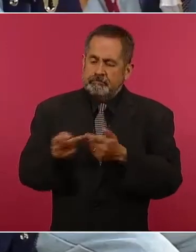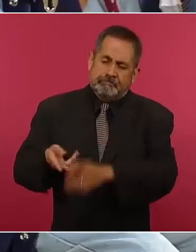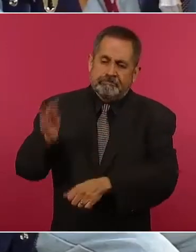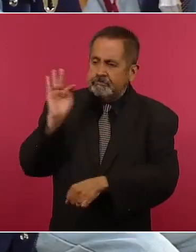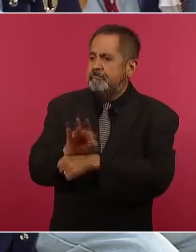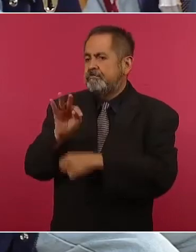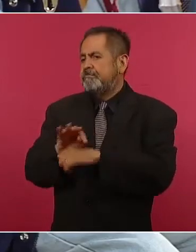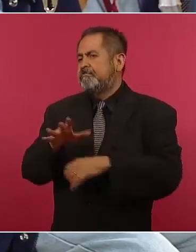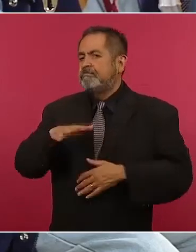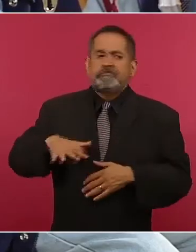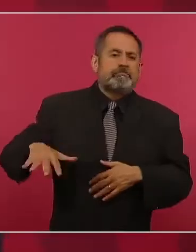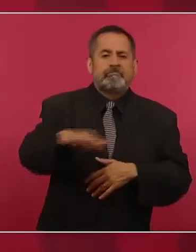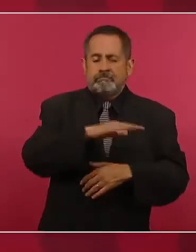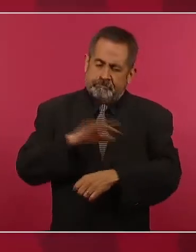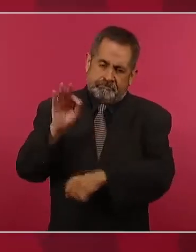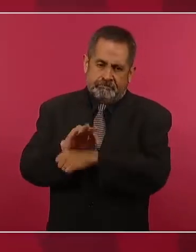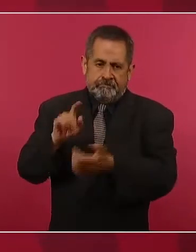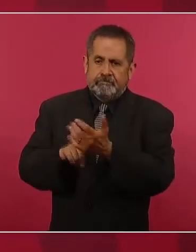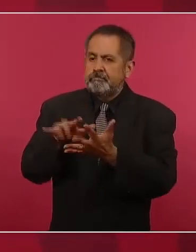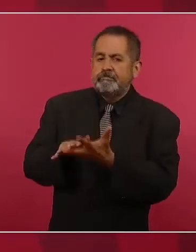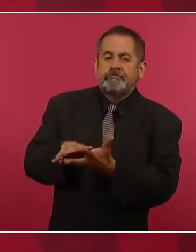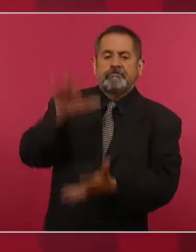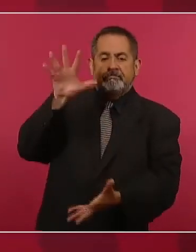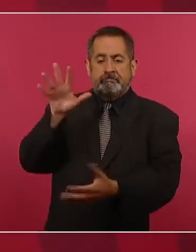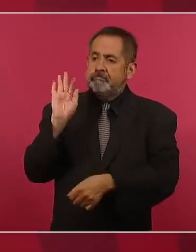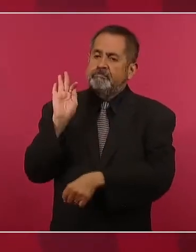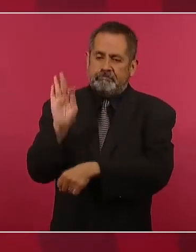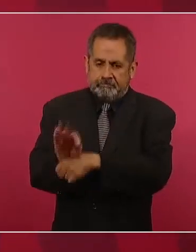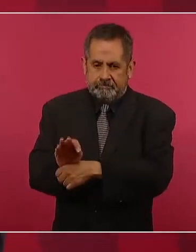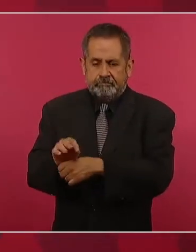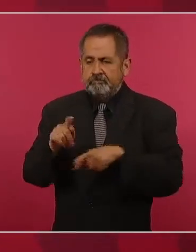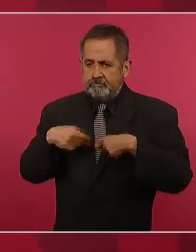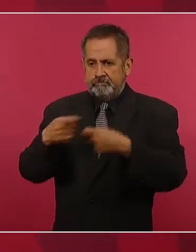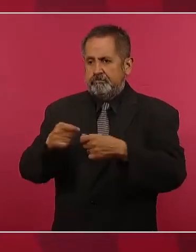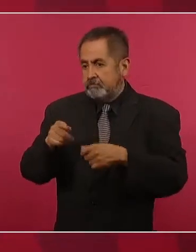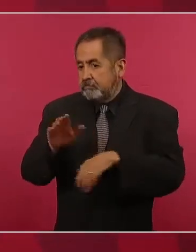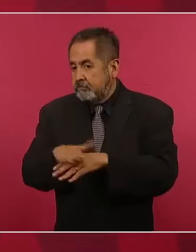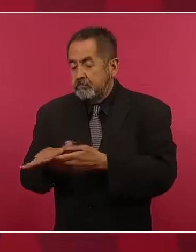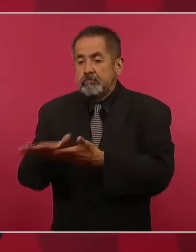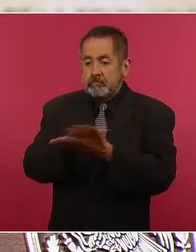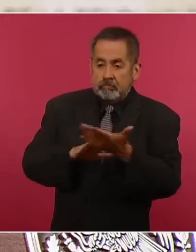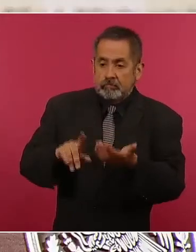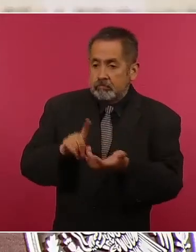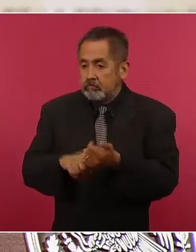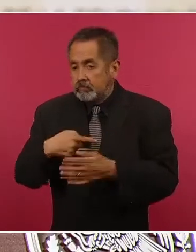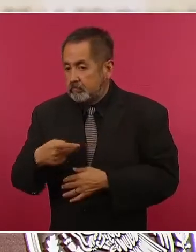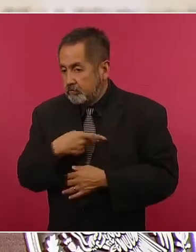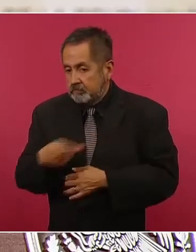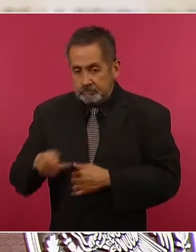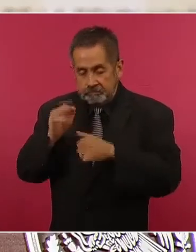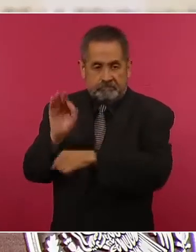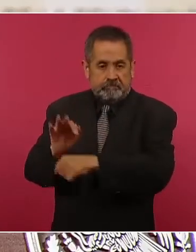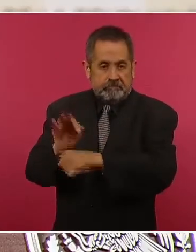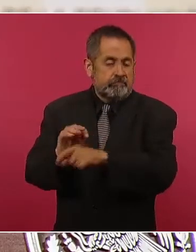defensa de la mayoría del pueblo, de la gente humilde, de la gente pobre,